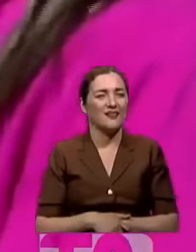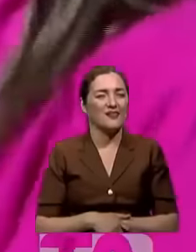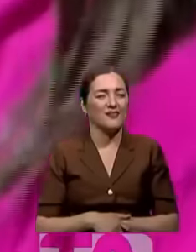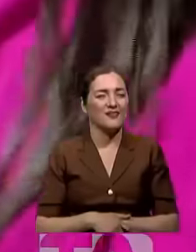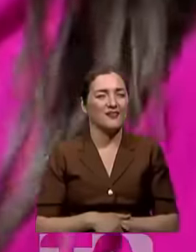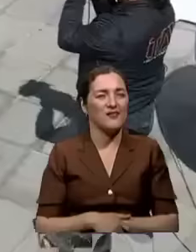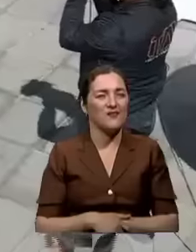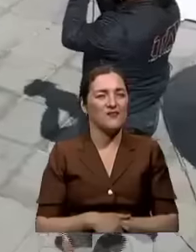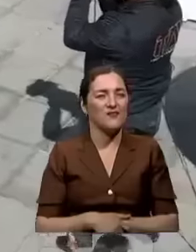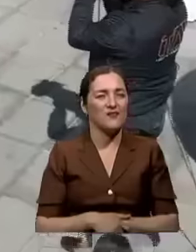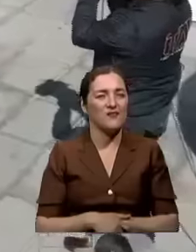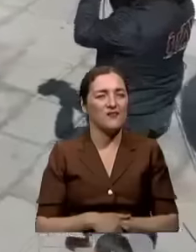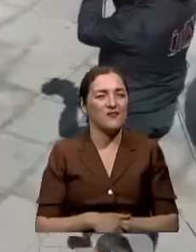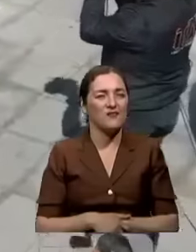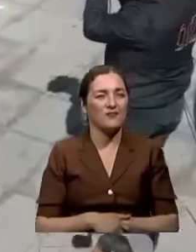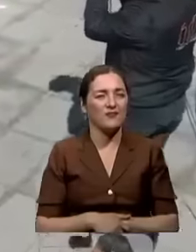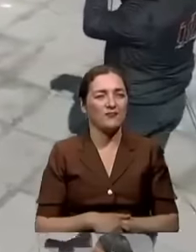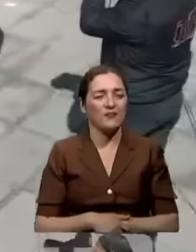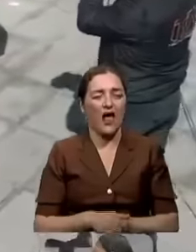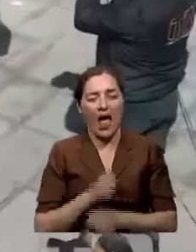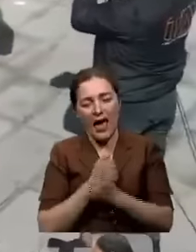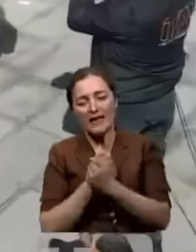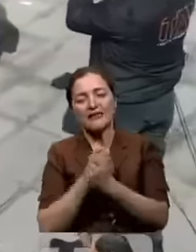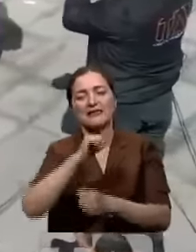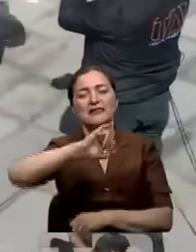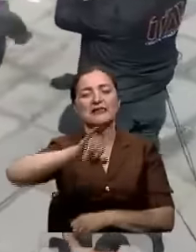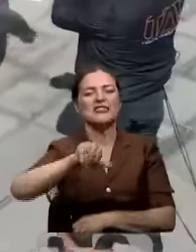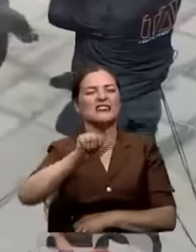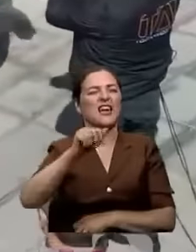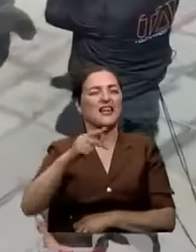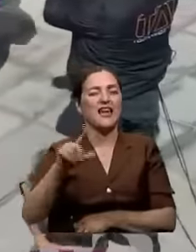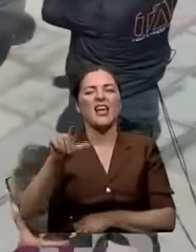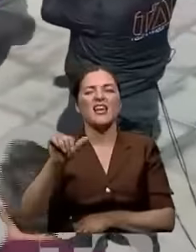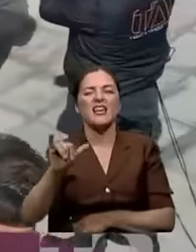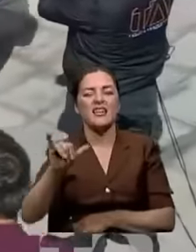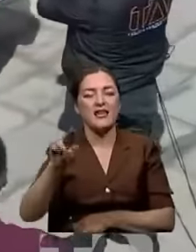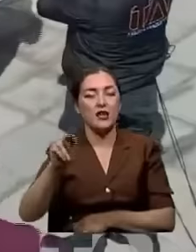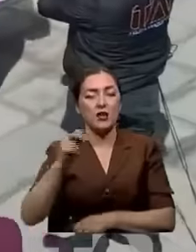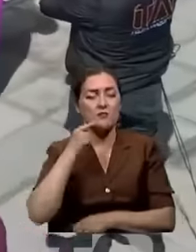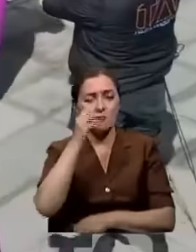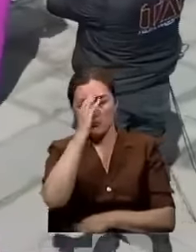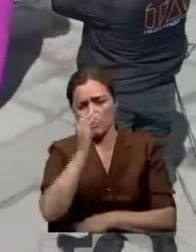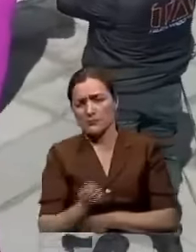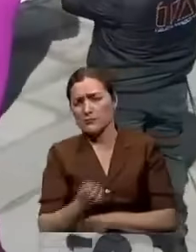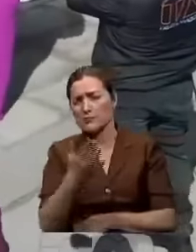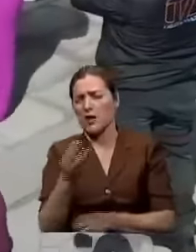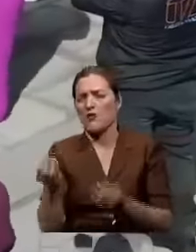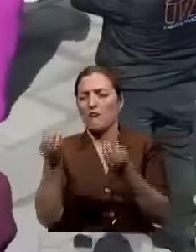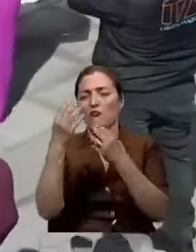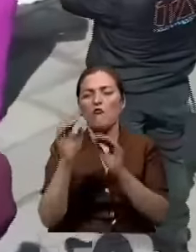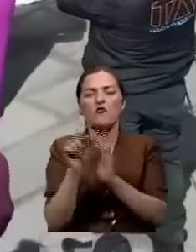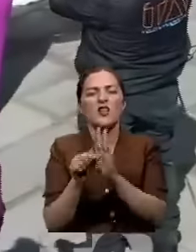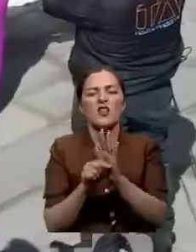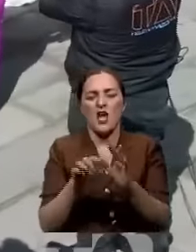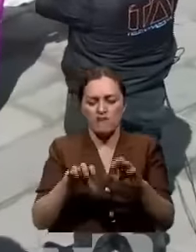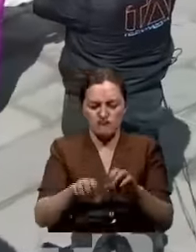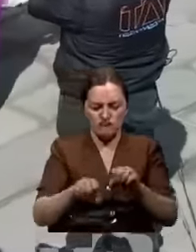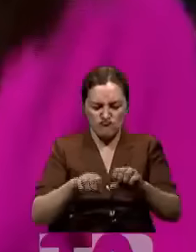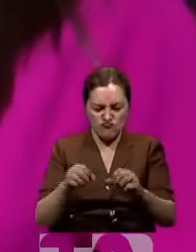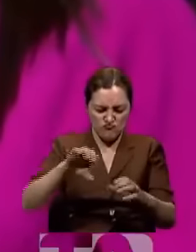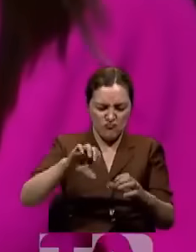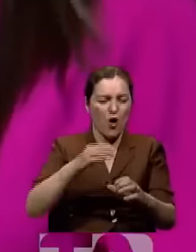Vamos a conocer ahora, sí, mi querida Jacqueline, muy buenos días. Coméntanos un poquito más de la guagua que están presentando el día de hoy en esta gran final.